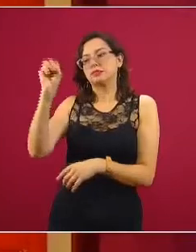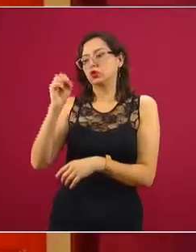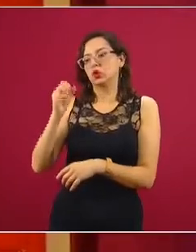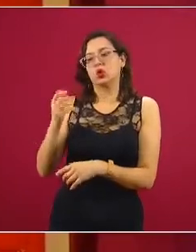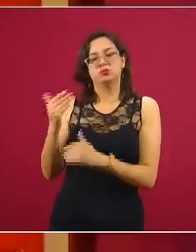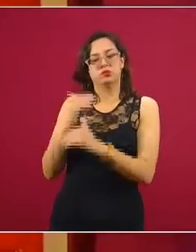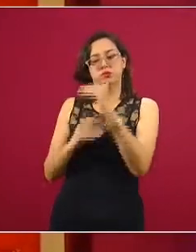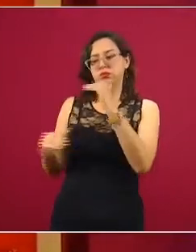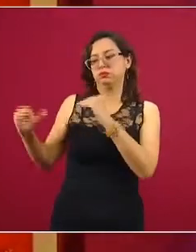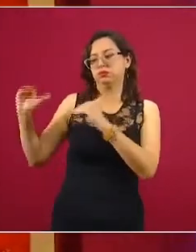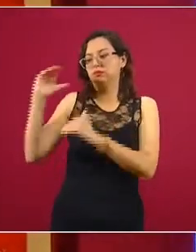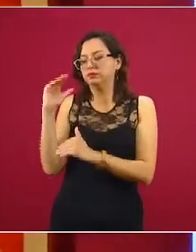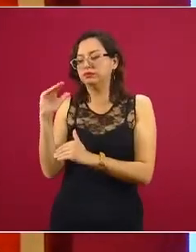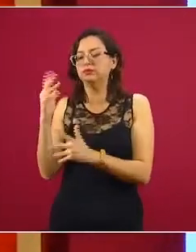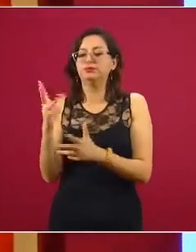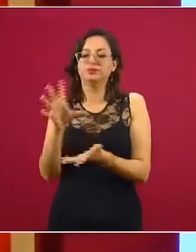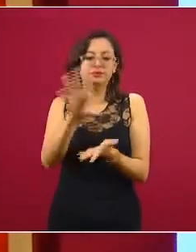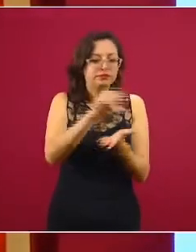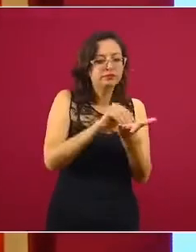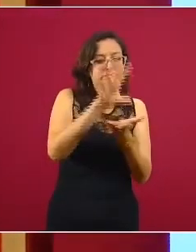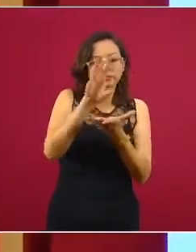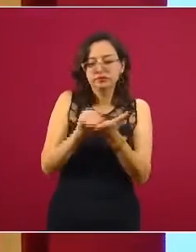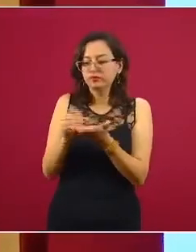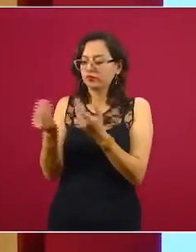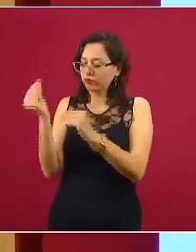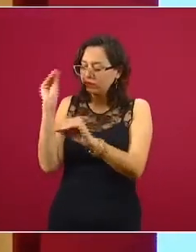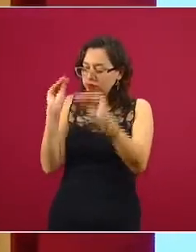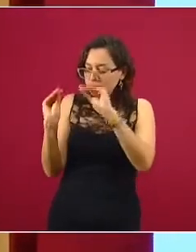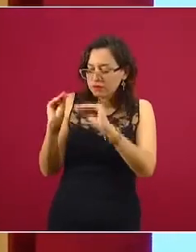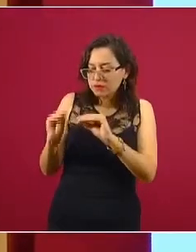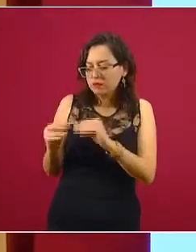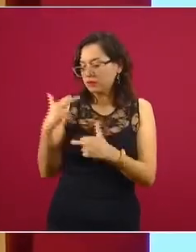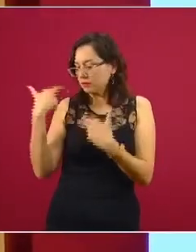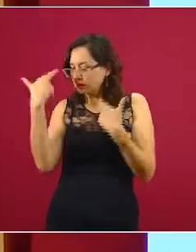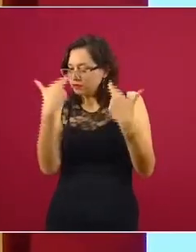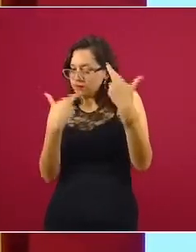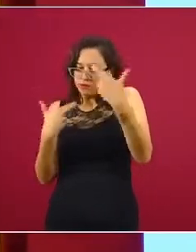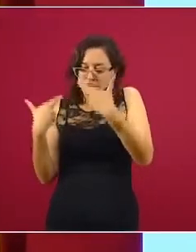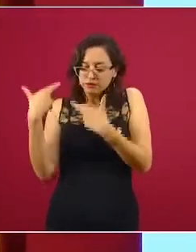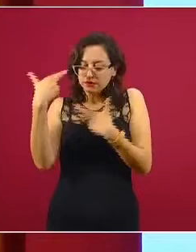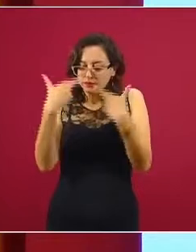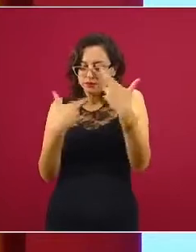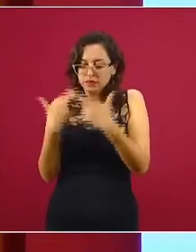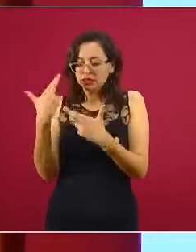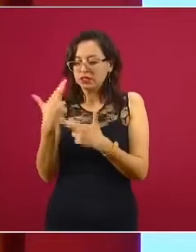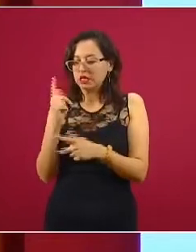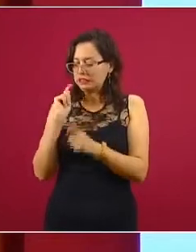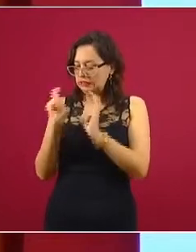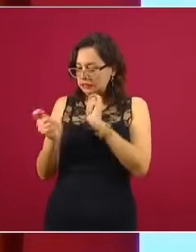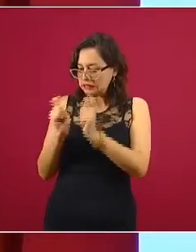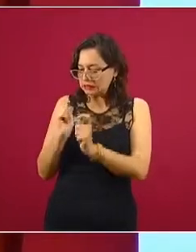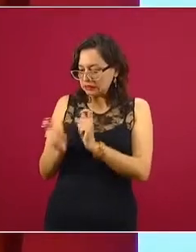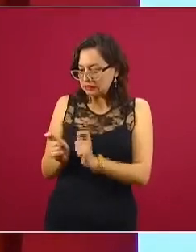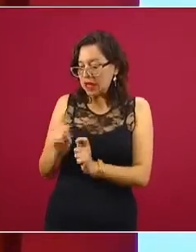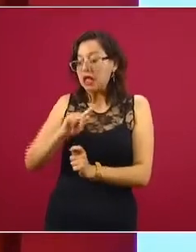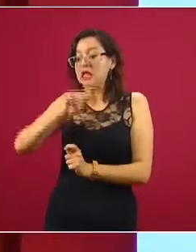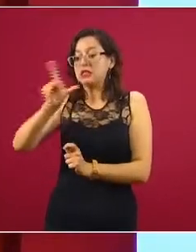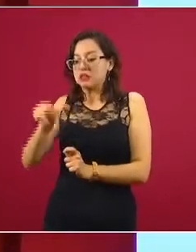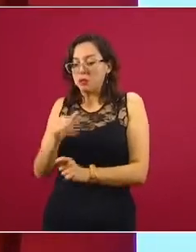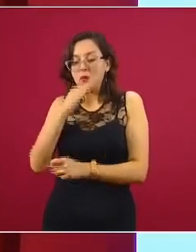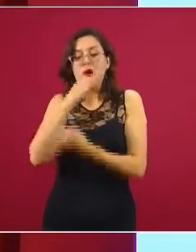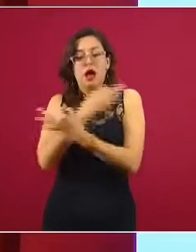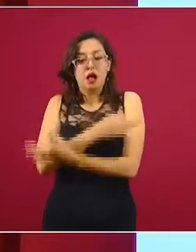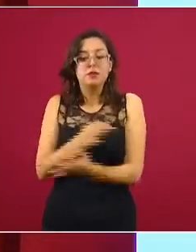la recolección, la integración, el análisis y la interpretación para su posterior